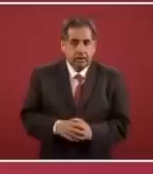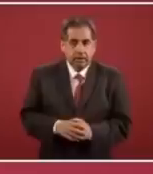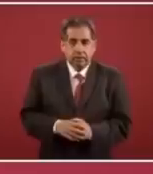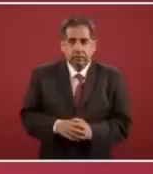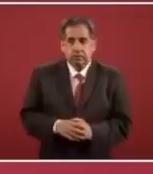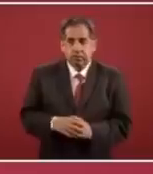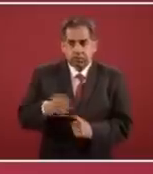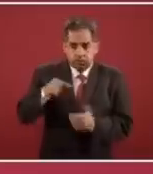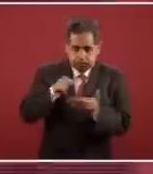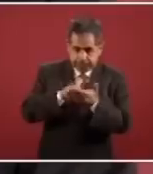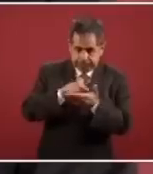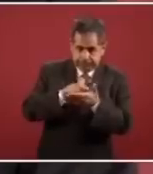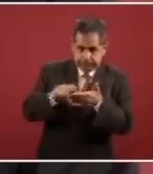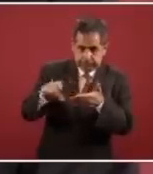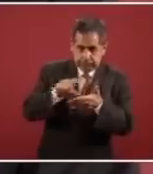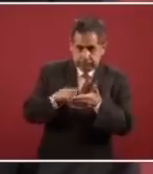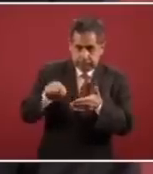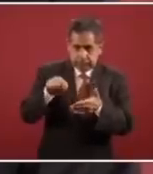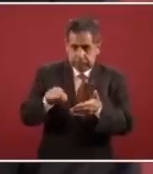Y hubo